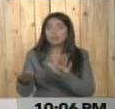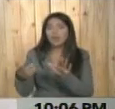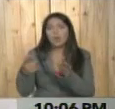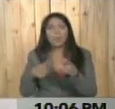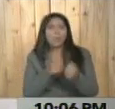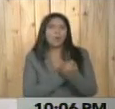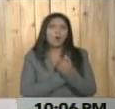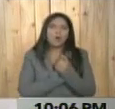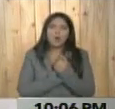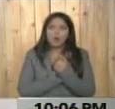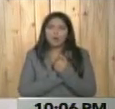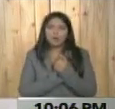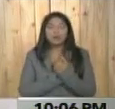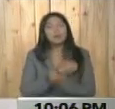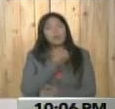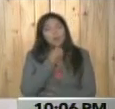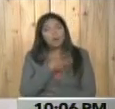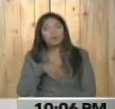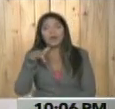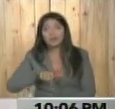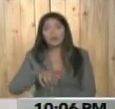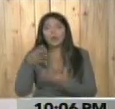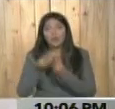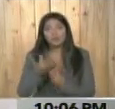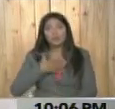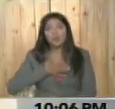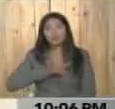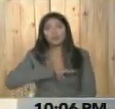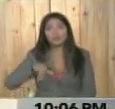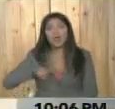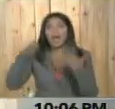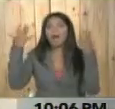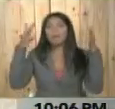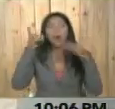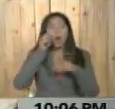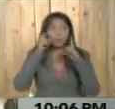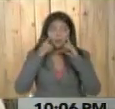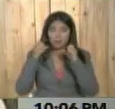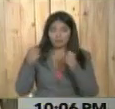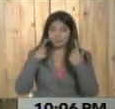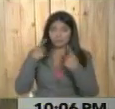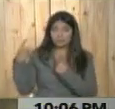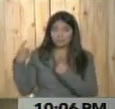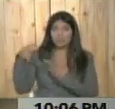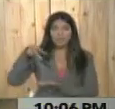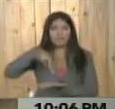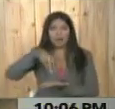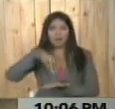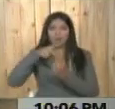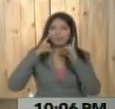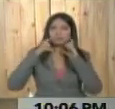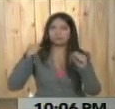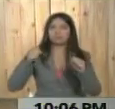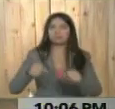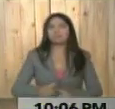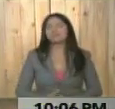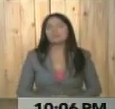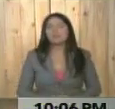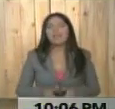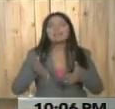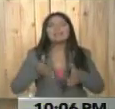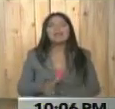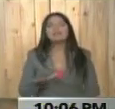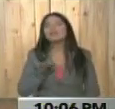Amor. Bueno, aquí están con nosotros. Un aplauso al bailador David Morales, nacido